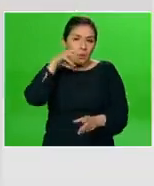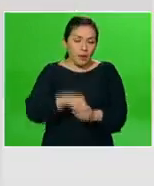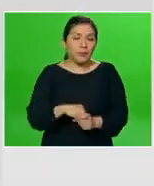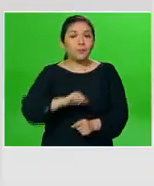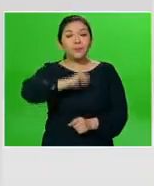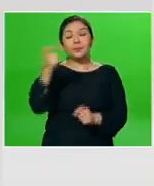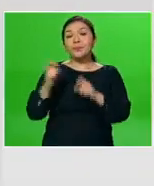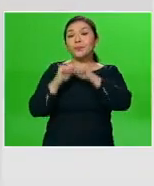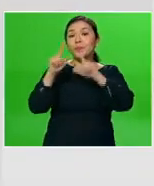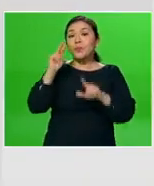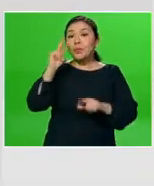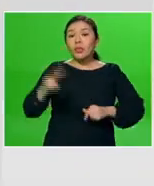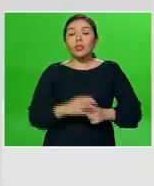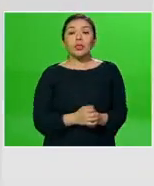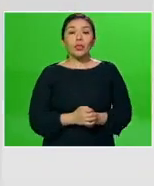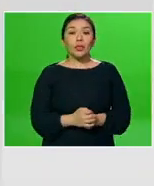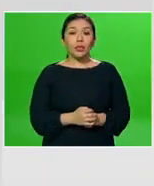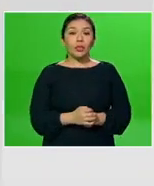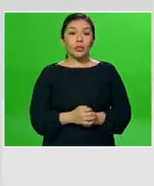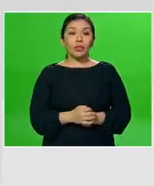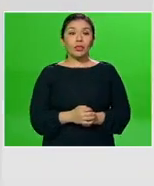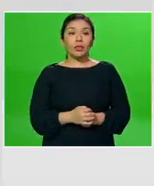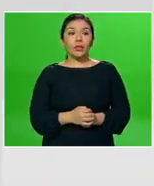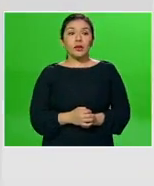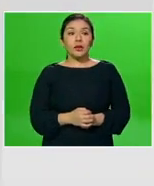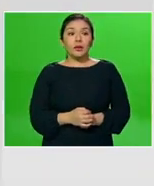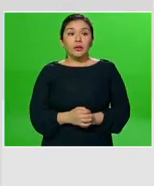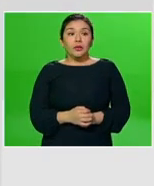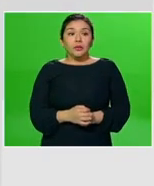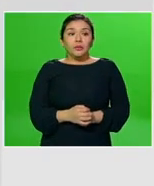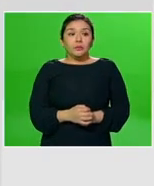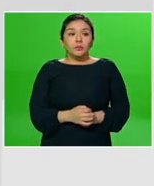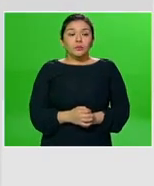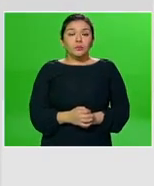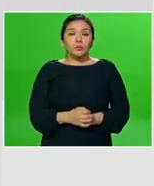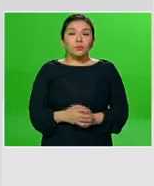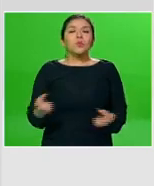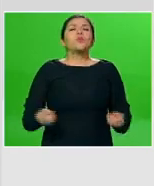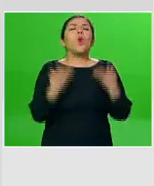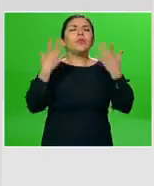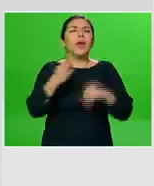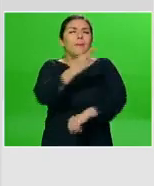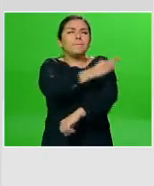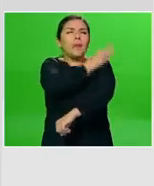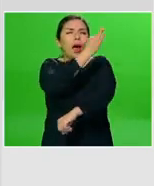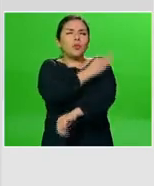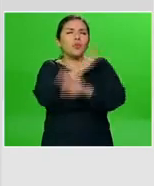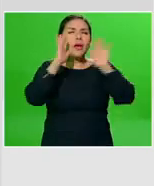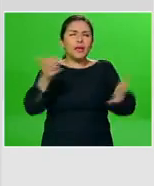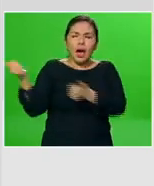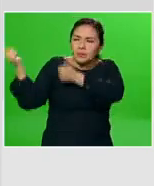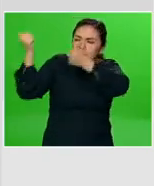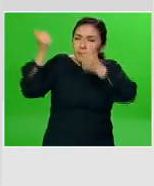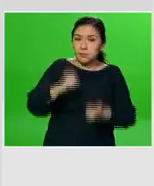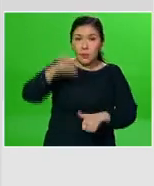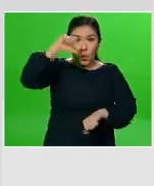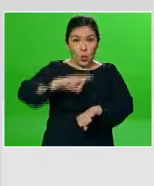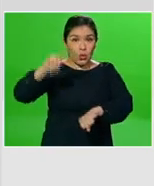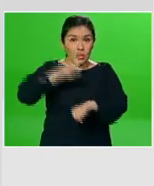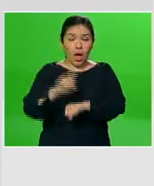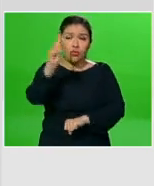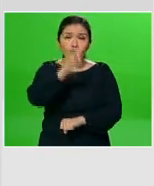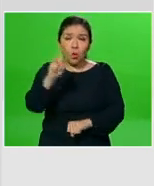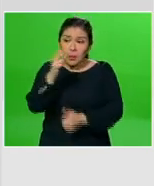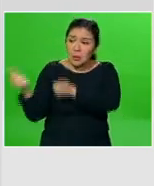diapositiva mantenemos obviamente las dosis de vacunas recibidas el día de hoy domingo no algo